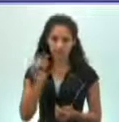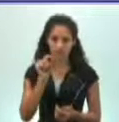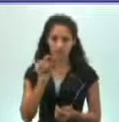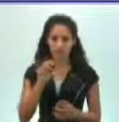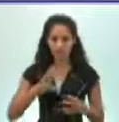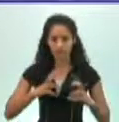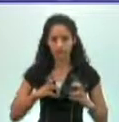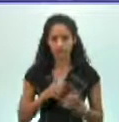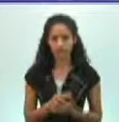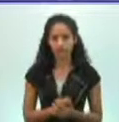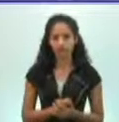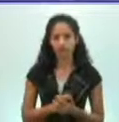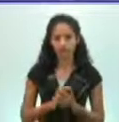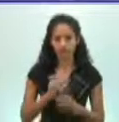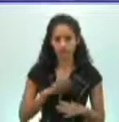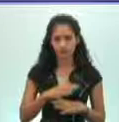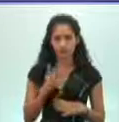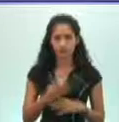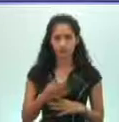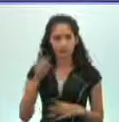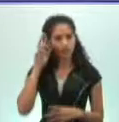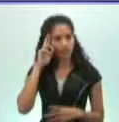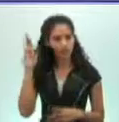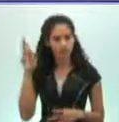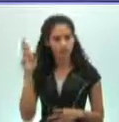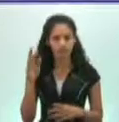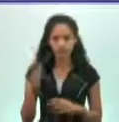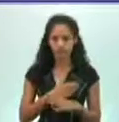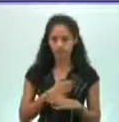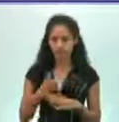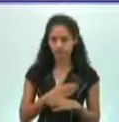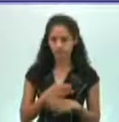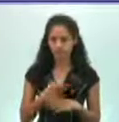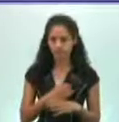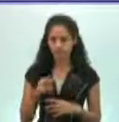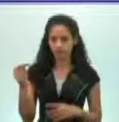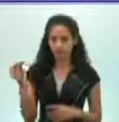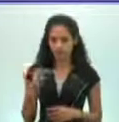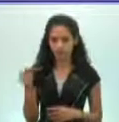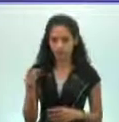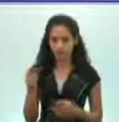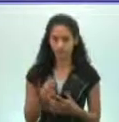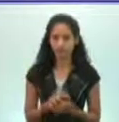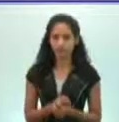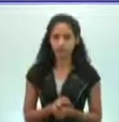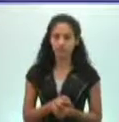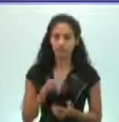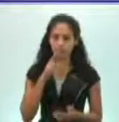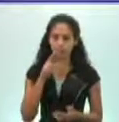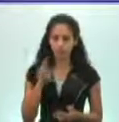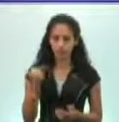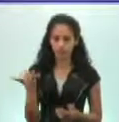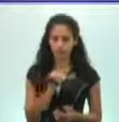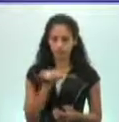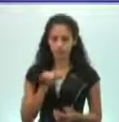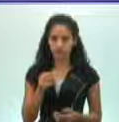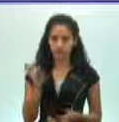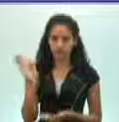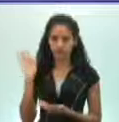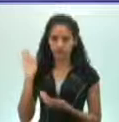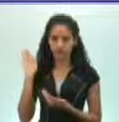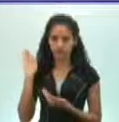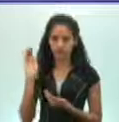forma y volvemos a recordar que es diferencia sustraer. Espero que tus respuestas coincidan con la